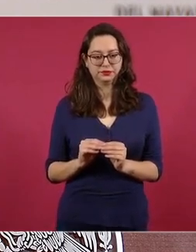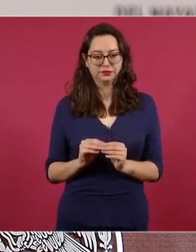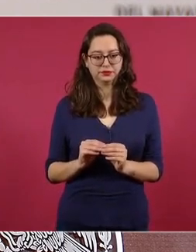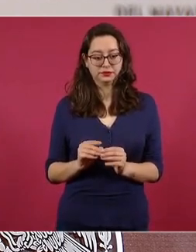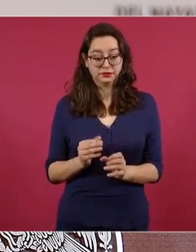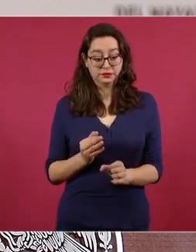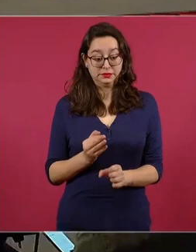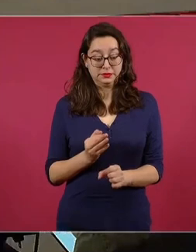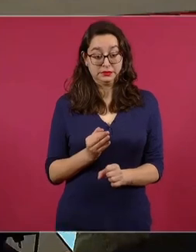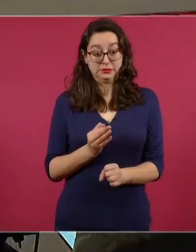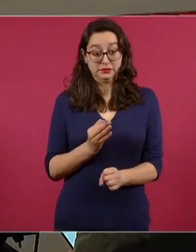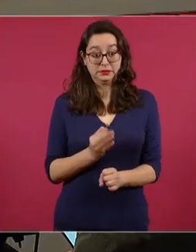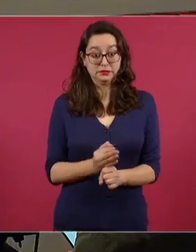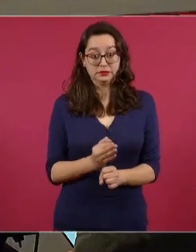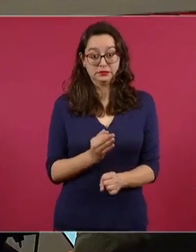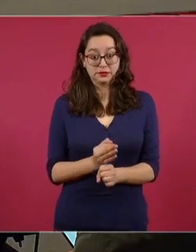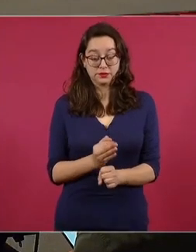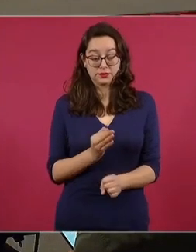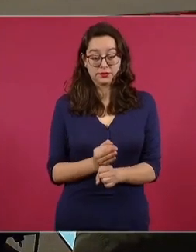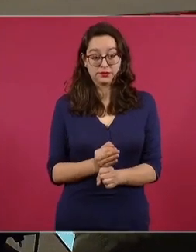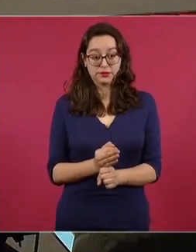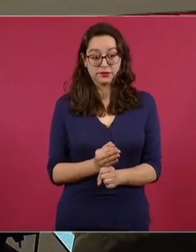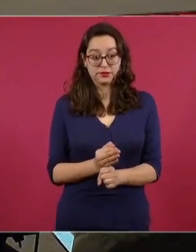este momento